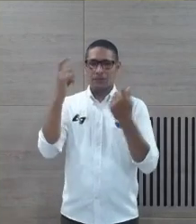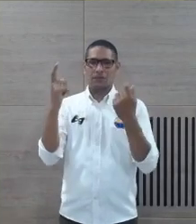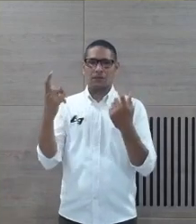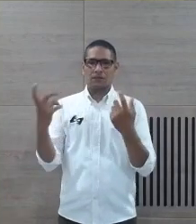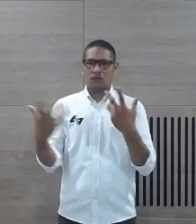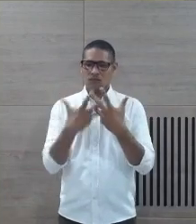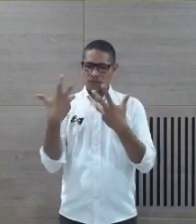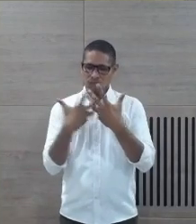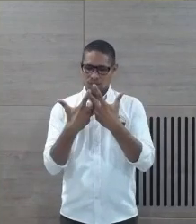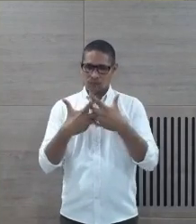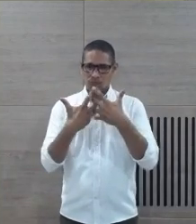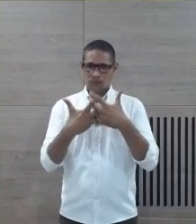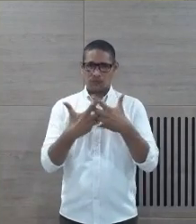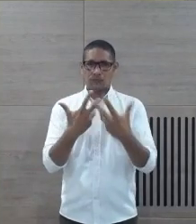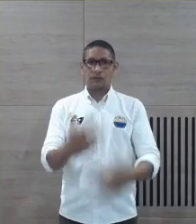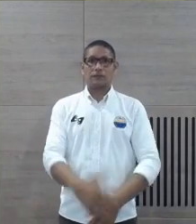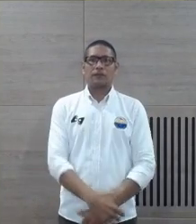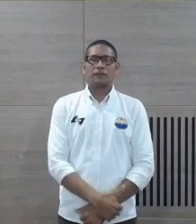Facultad de Ingeniería.